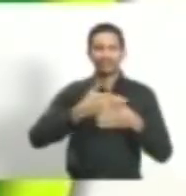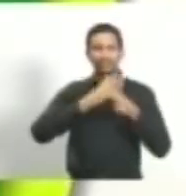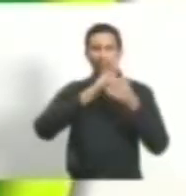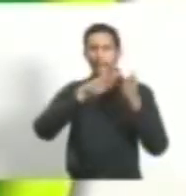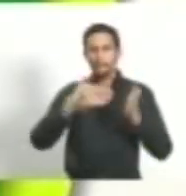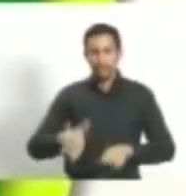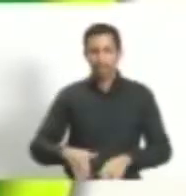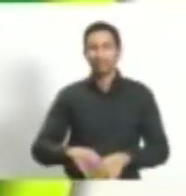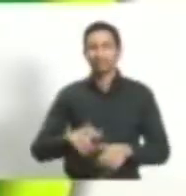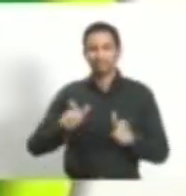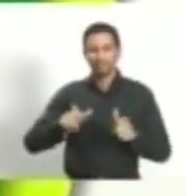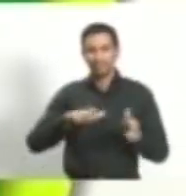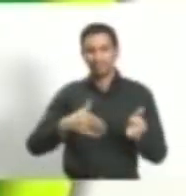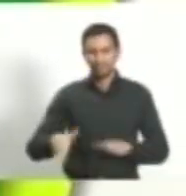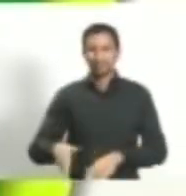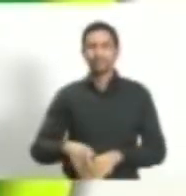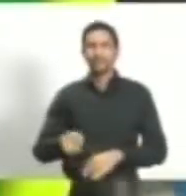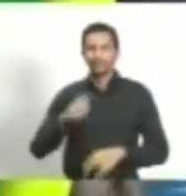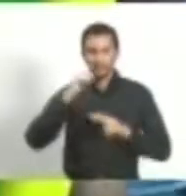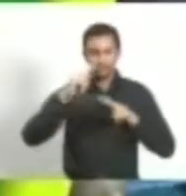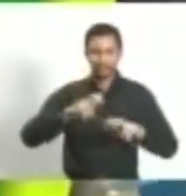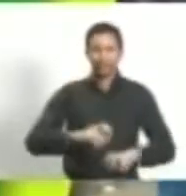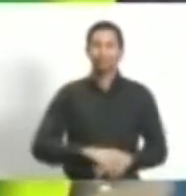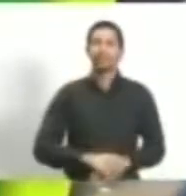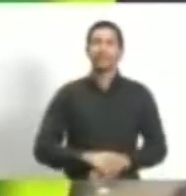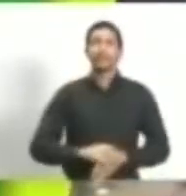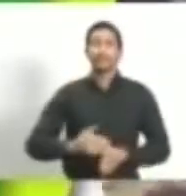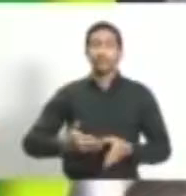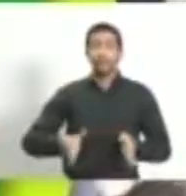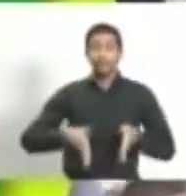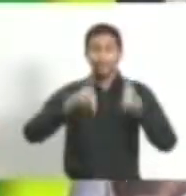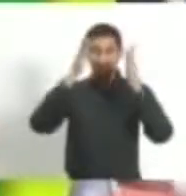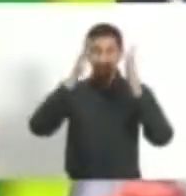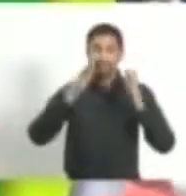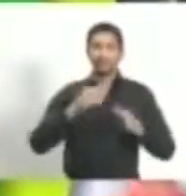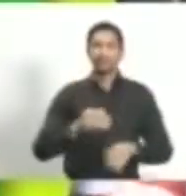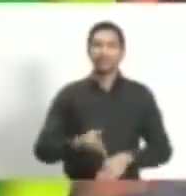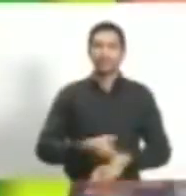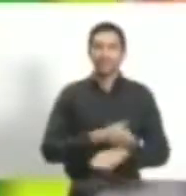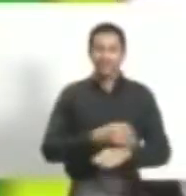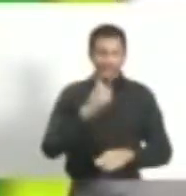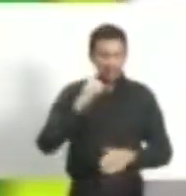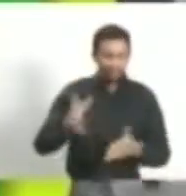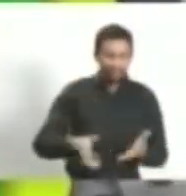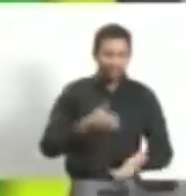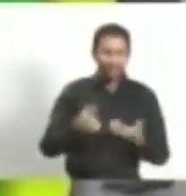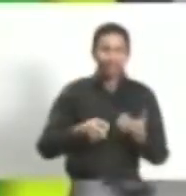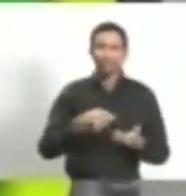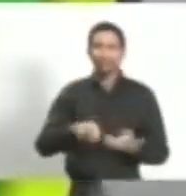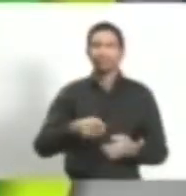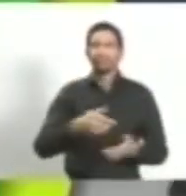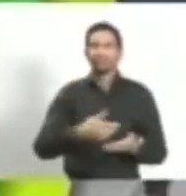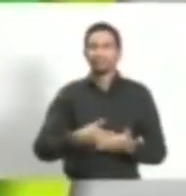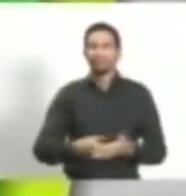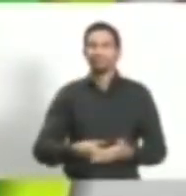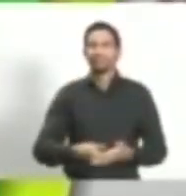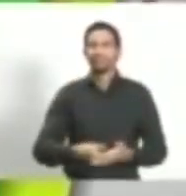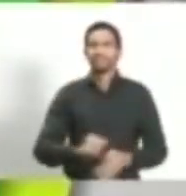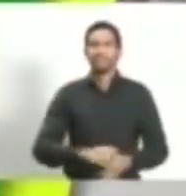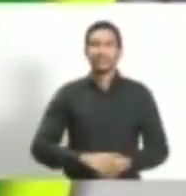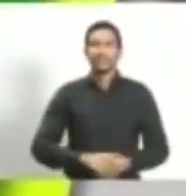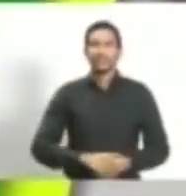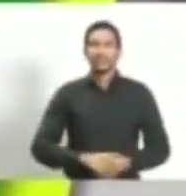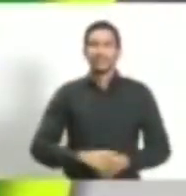construcción, Rodrigo Gras, denuncia que en el edificio Blas de Lezo removieron las evidencias. Policía desmantela banda